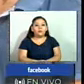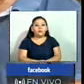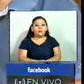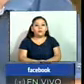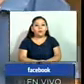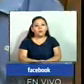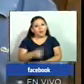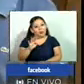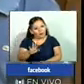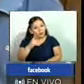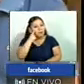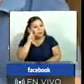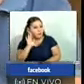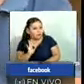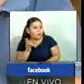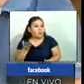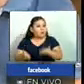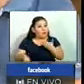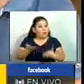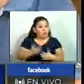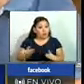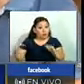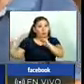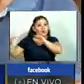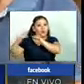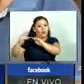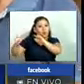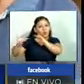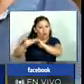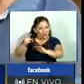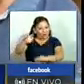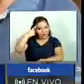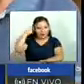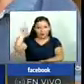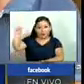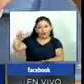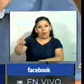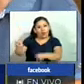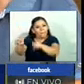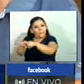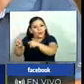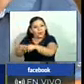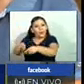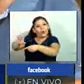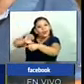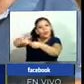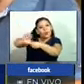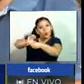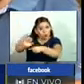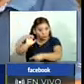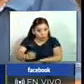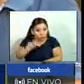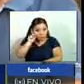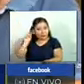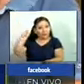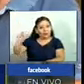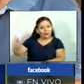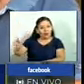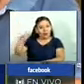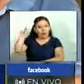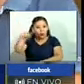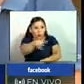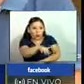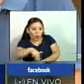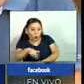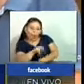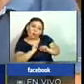quizás vamos a llegar a experimentar lo que sucedió con nuestros hermanos ecuatorianos que si usted pudo ver en las morgues